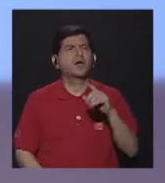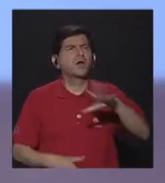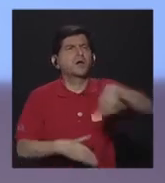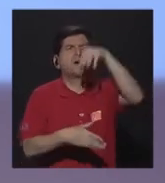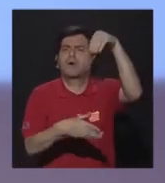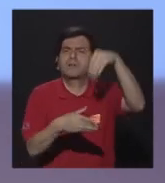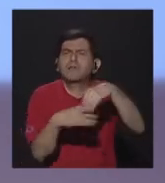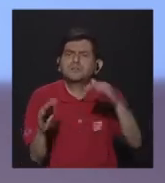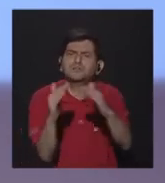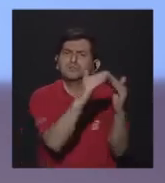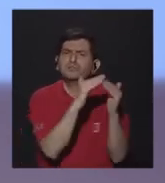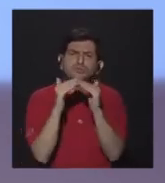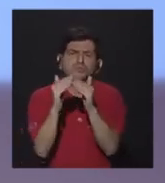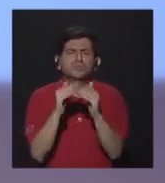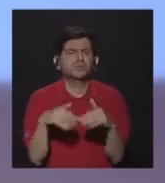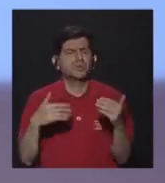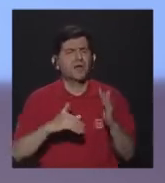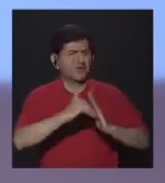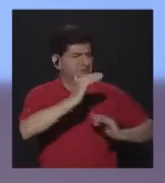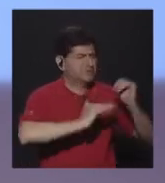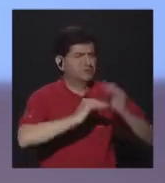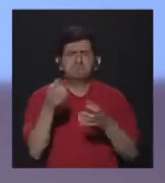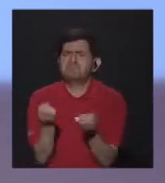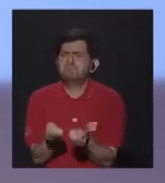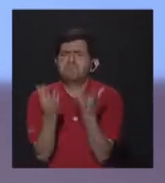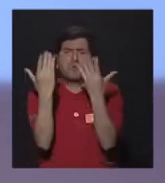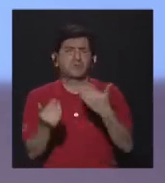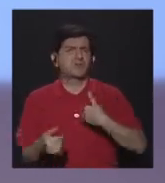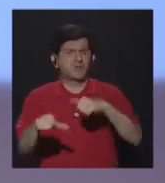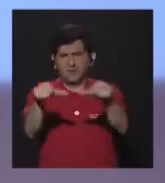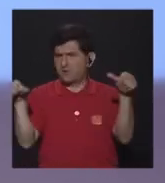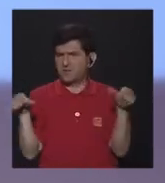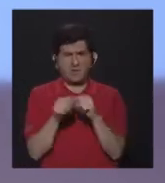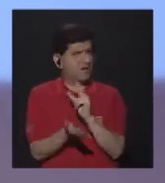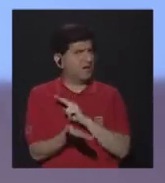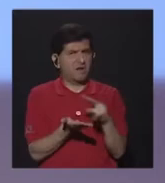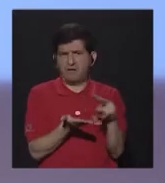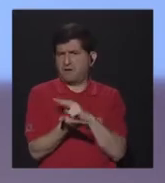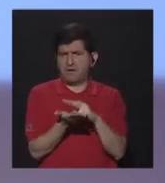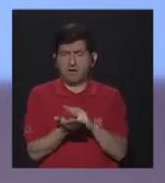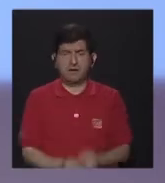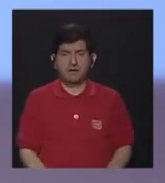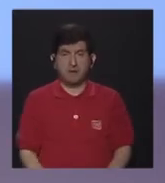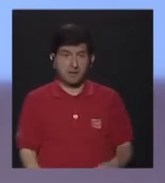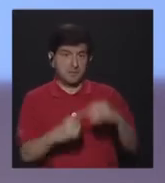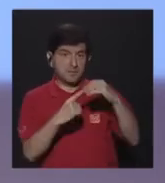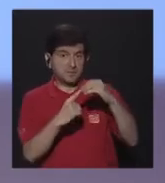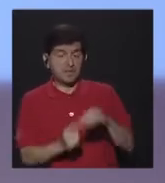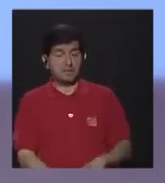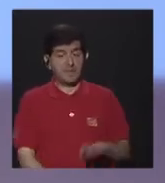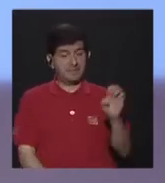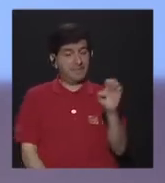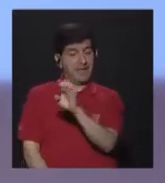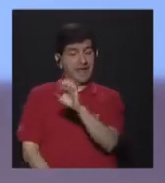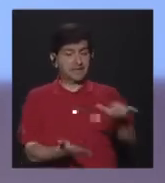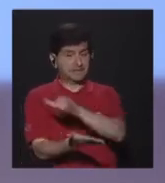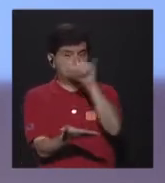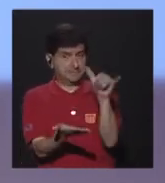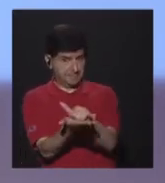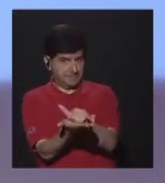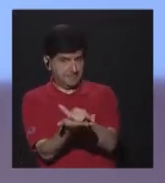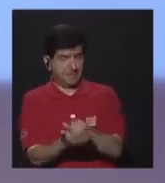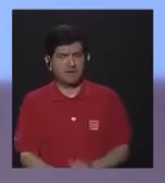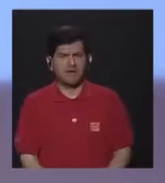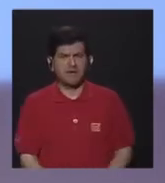de una ciudad hiper urbanizada que no tiene prácticamente áreas verdes disponibles más a una zona este de san josé para